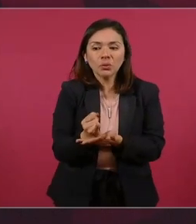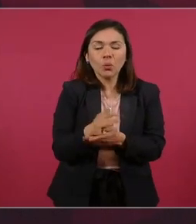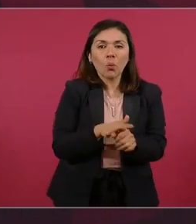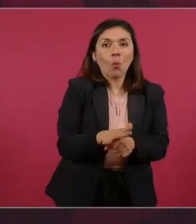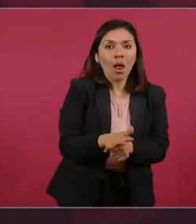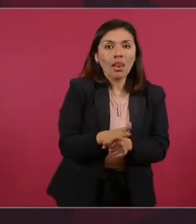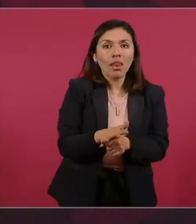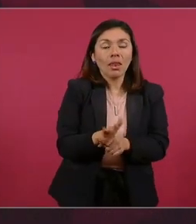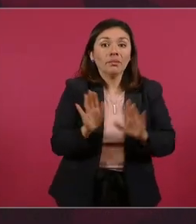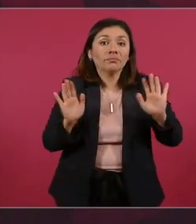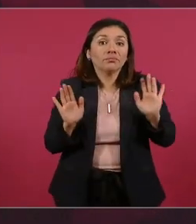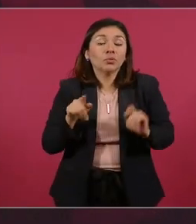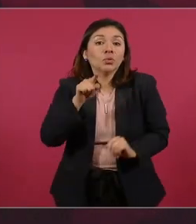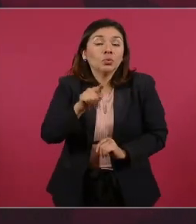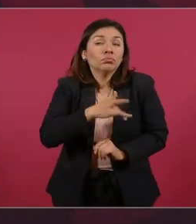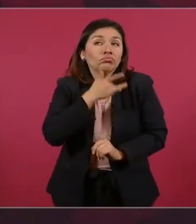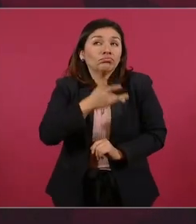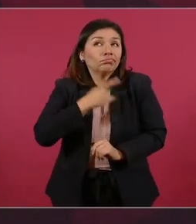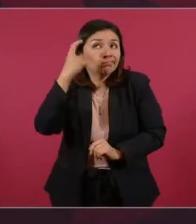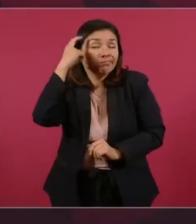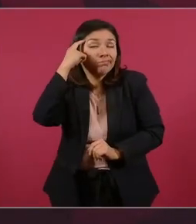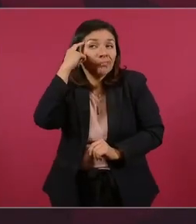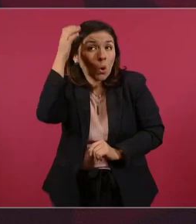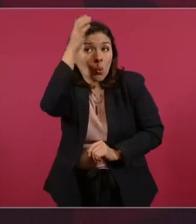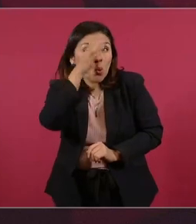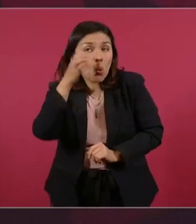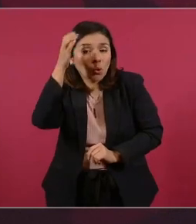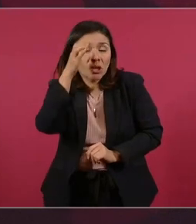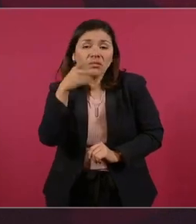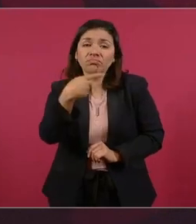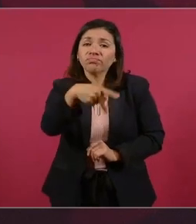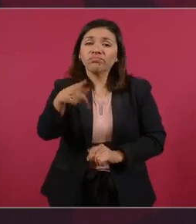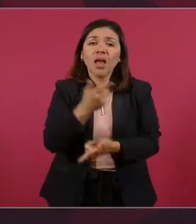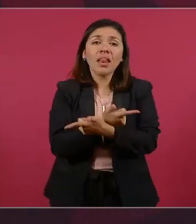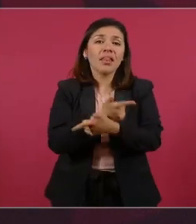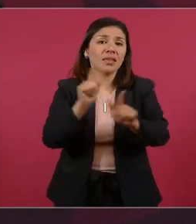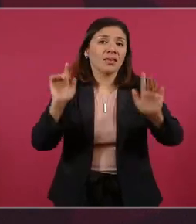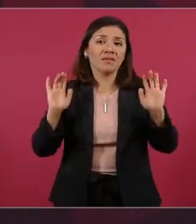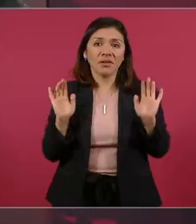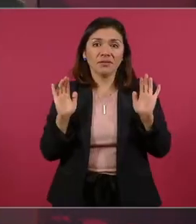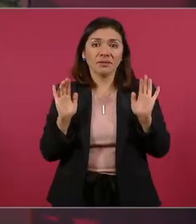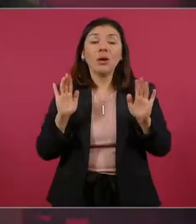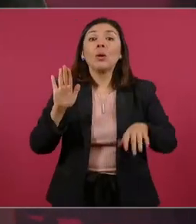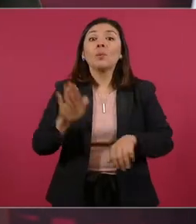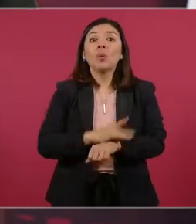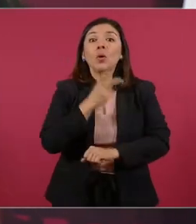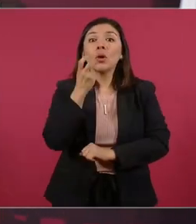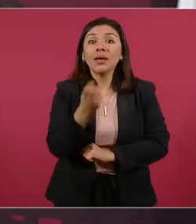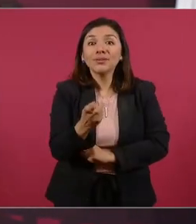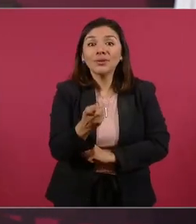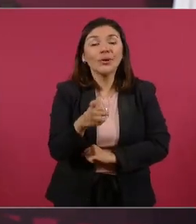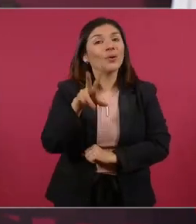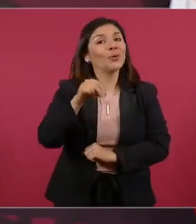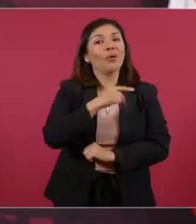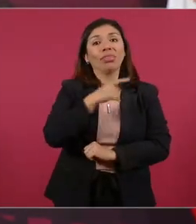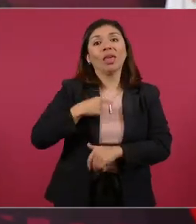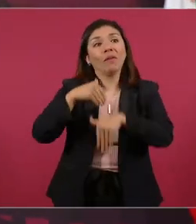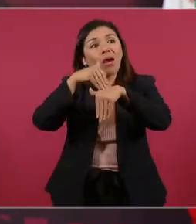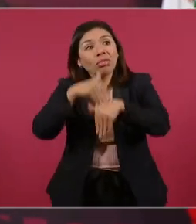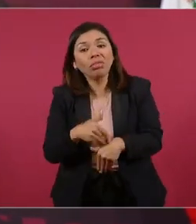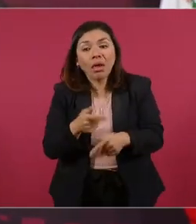de acuerdo a lo que le dicte su conciencia y de manera libre, y por eso no a la manipulación.